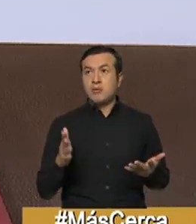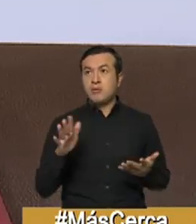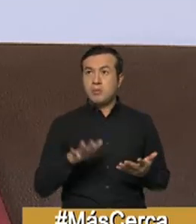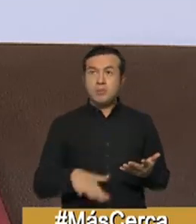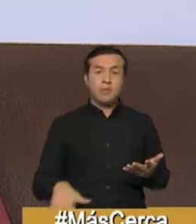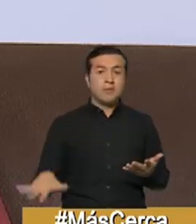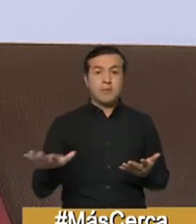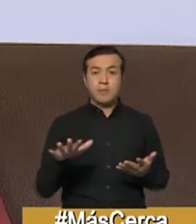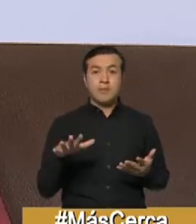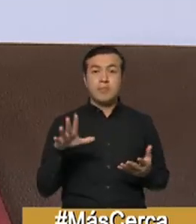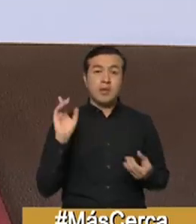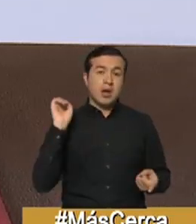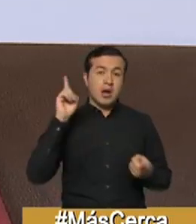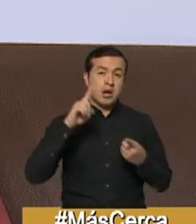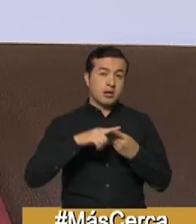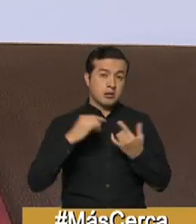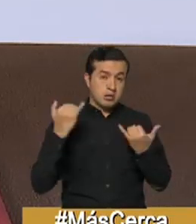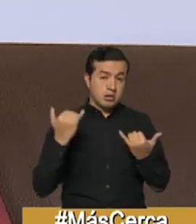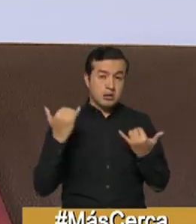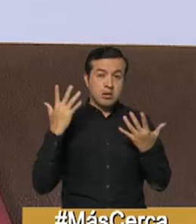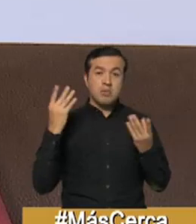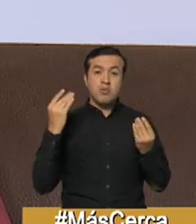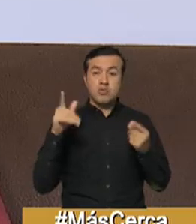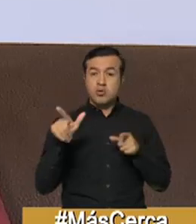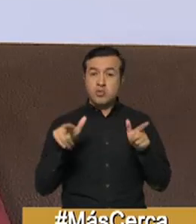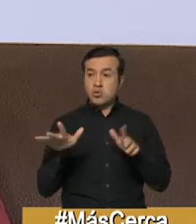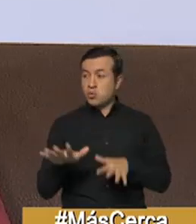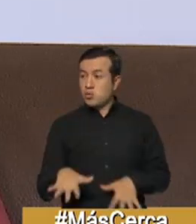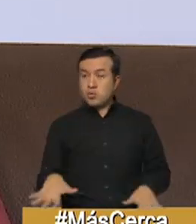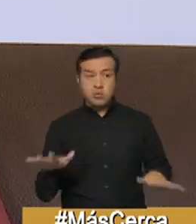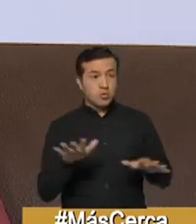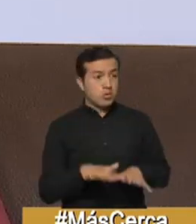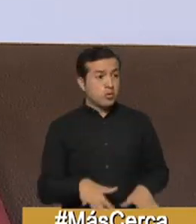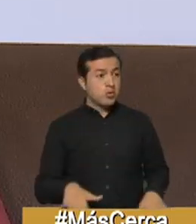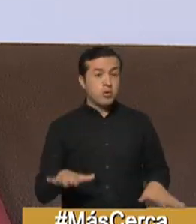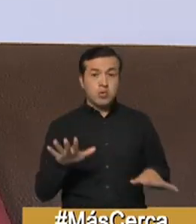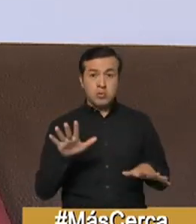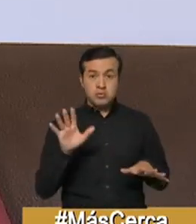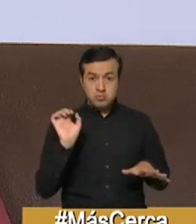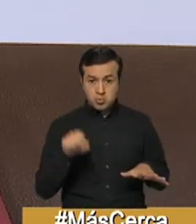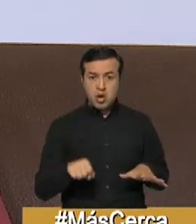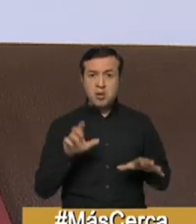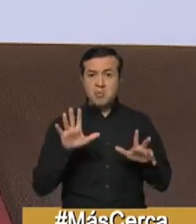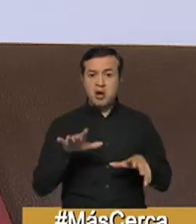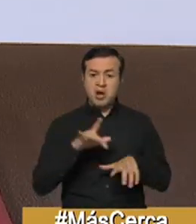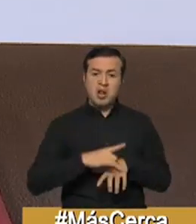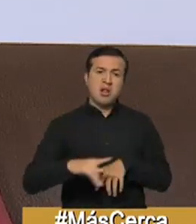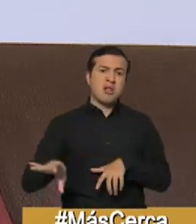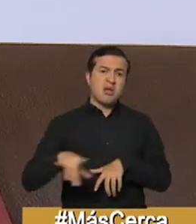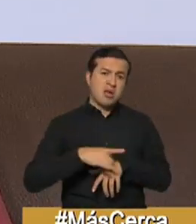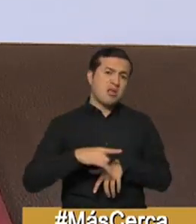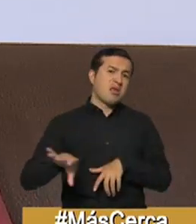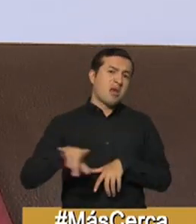donde aún se está, hay espacios donde pueden dejar abandonado a un perro.